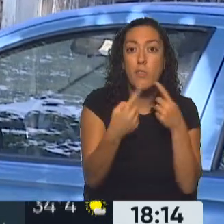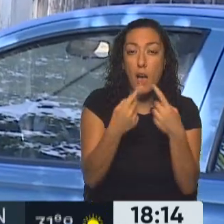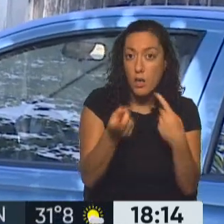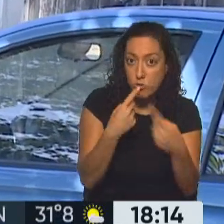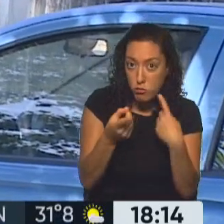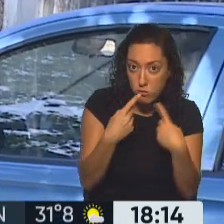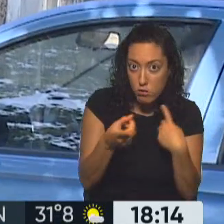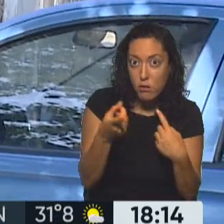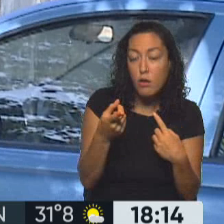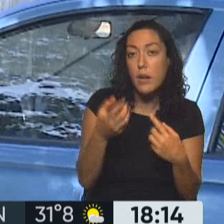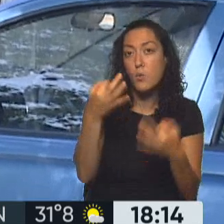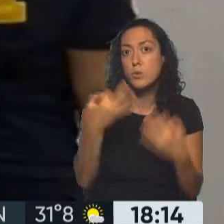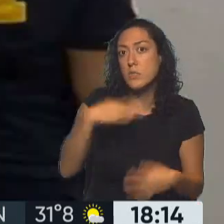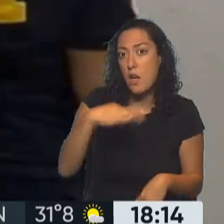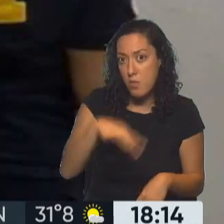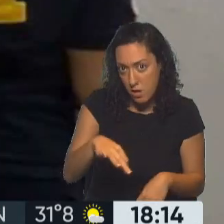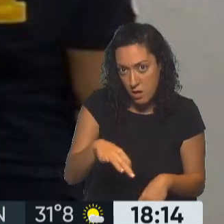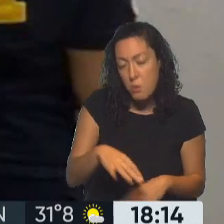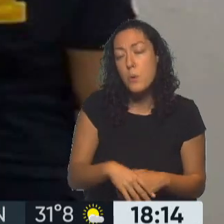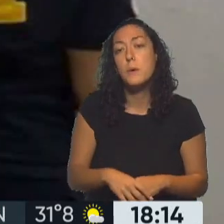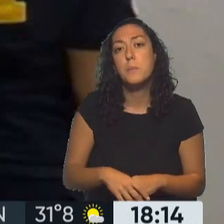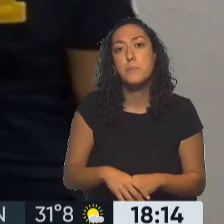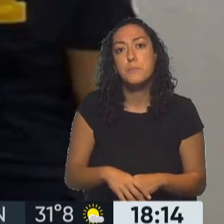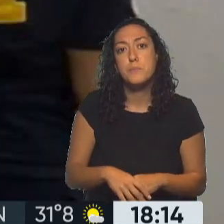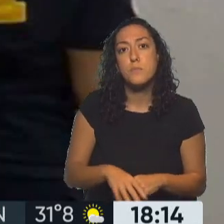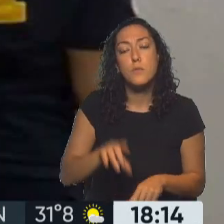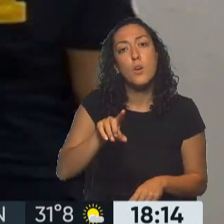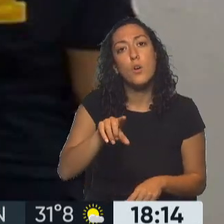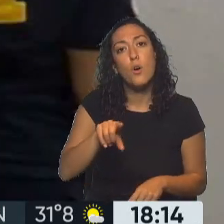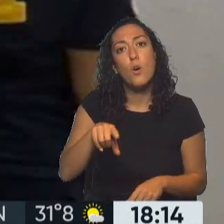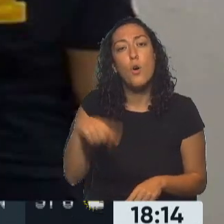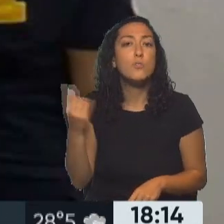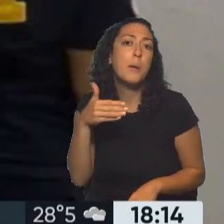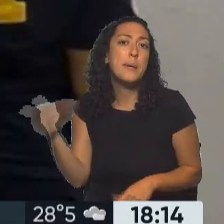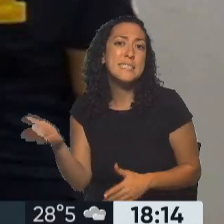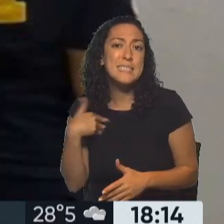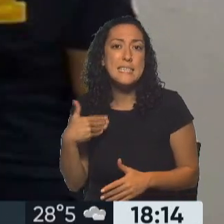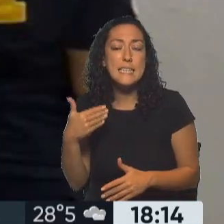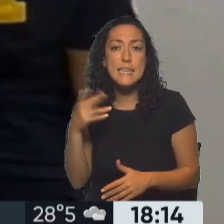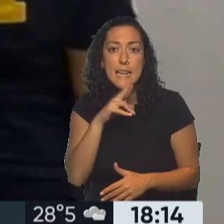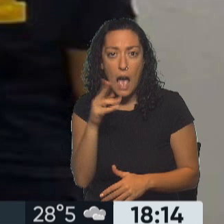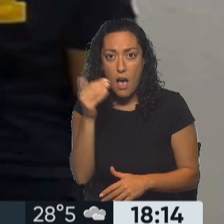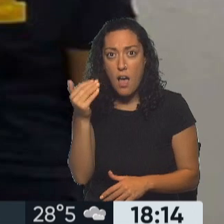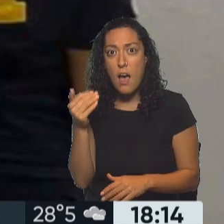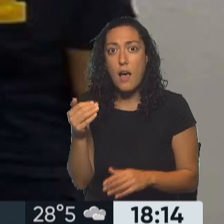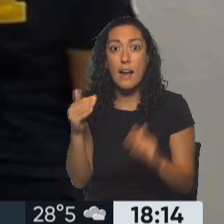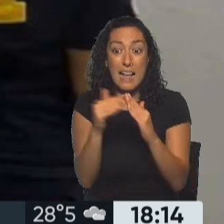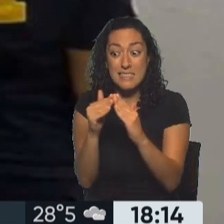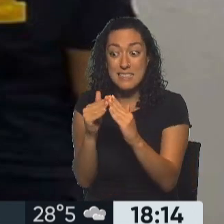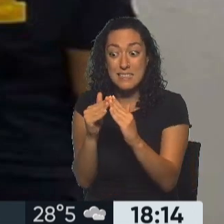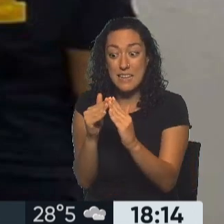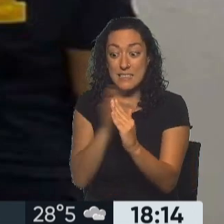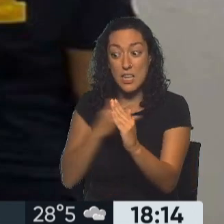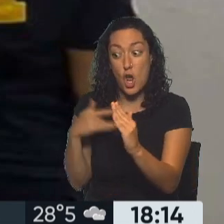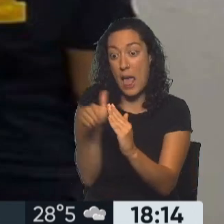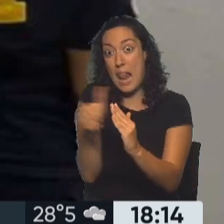ante la justicia. Y si les parece, compartimos otro de los testimonios de una vecina que vive exactamente al lado de la casa de María